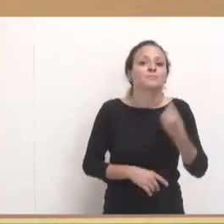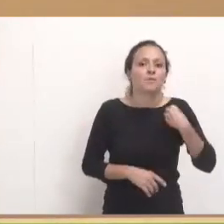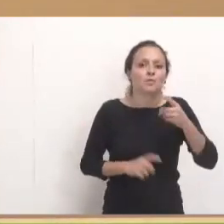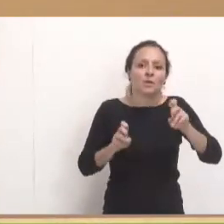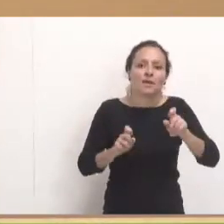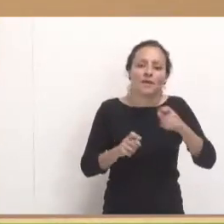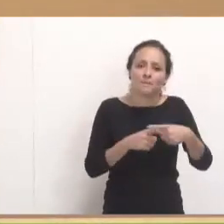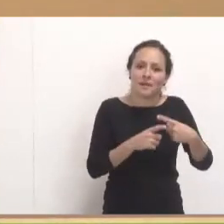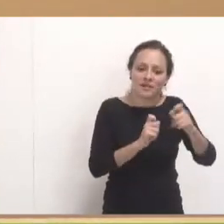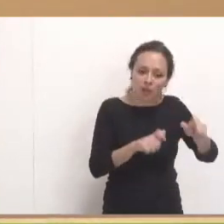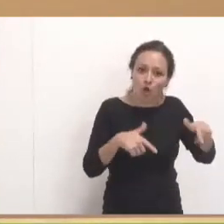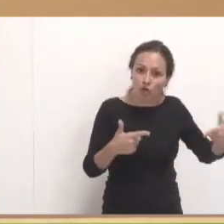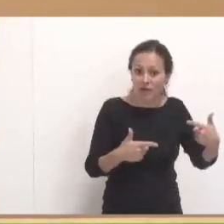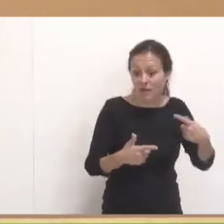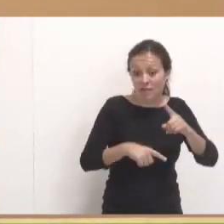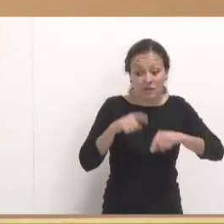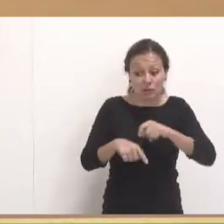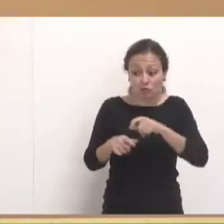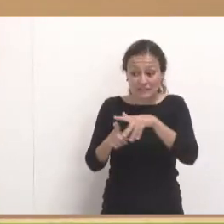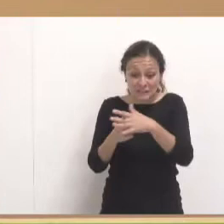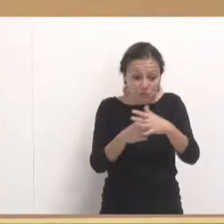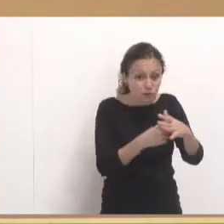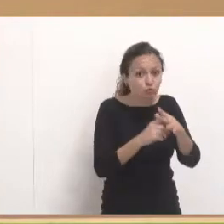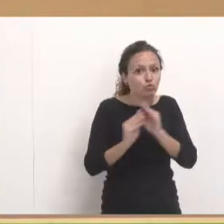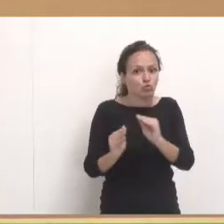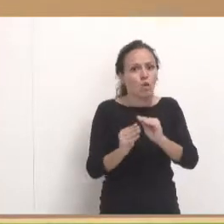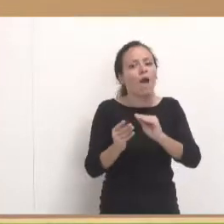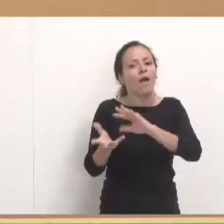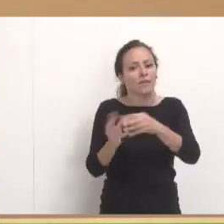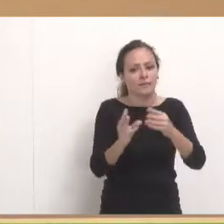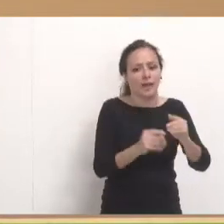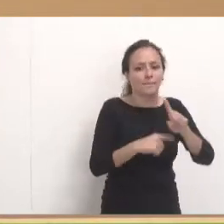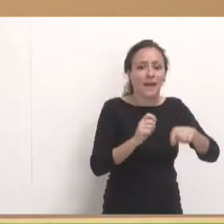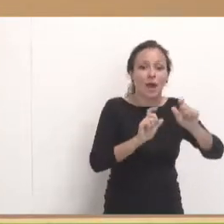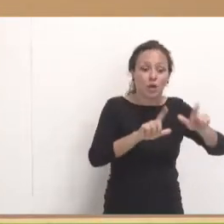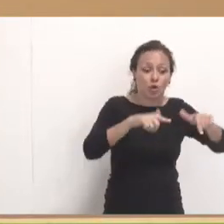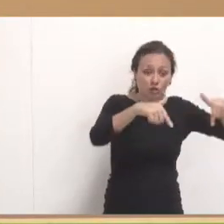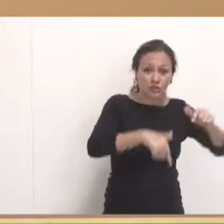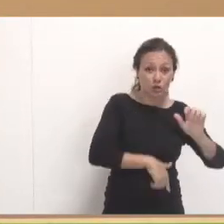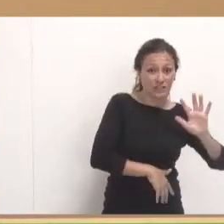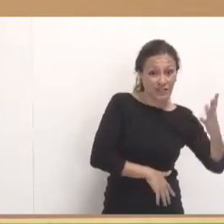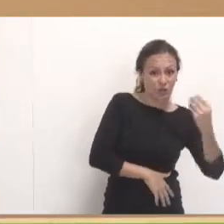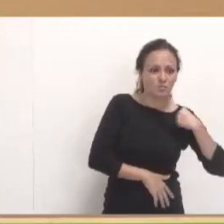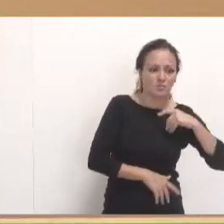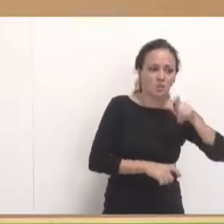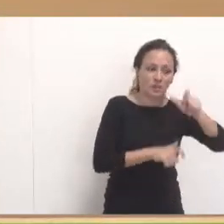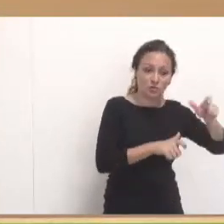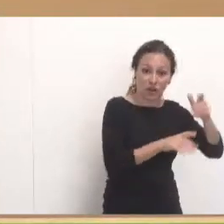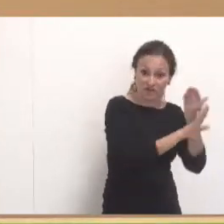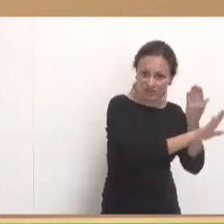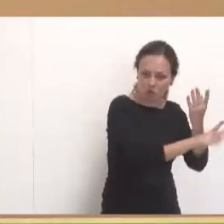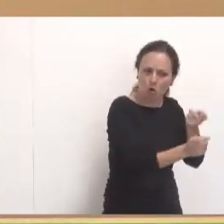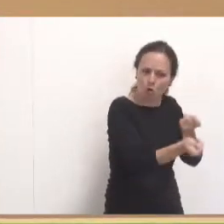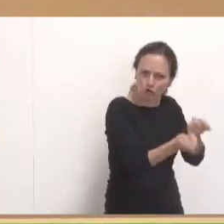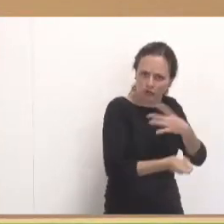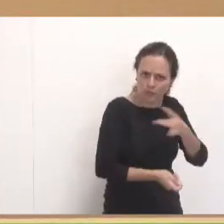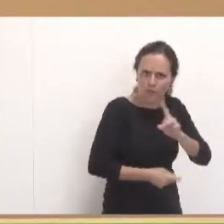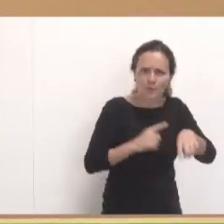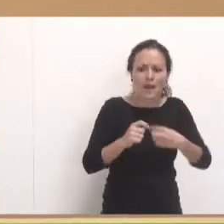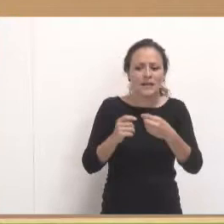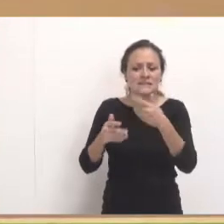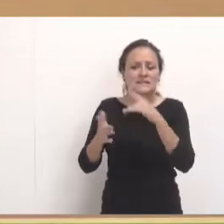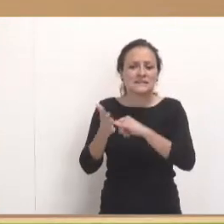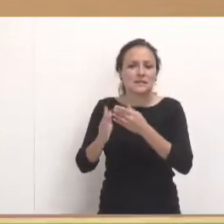se adapten a cada caso y circunstancia. Quinto contenedor con sistema de apertura controlada por el vecindario local, sistemas puerta a puerta donde pueda existir